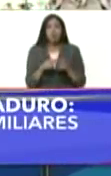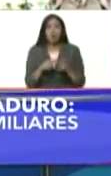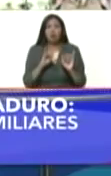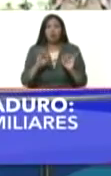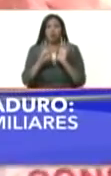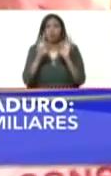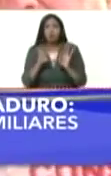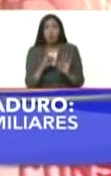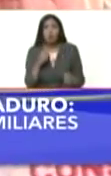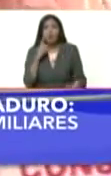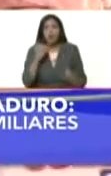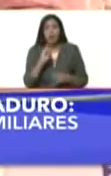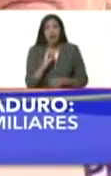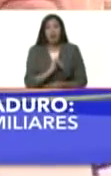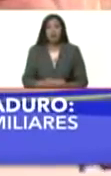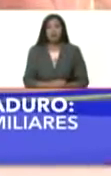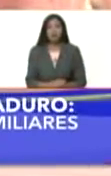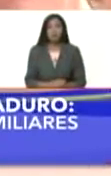ofertas que hay.